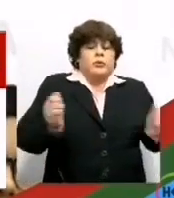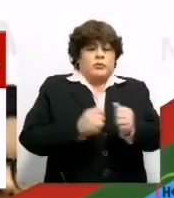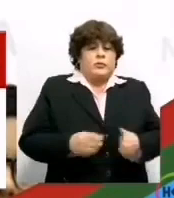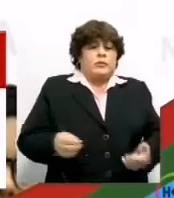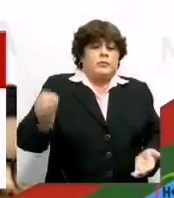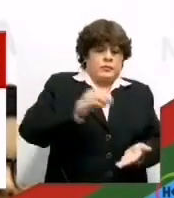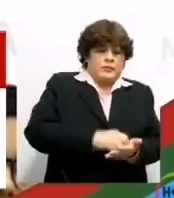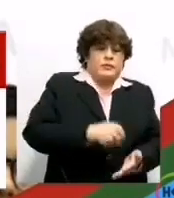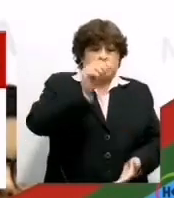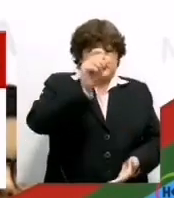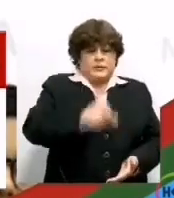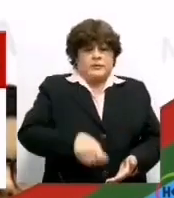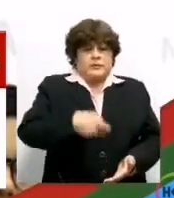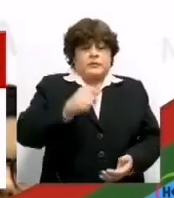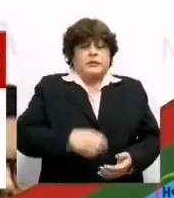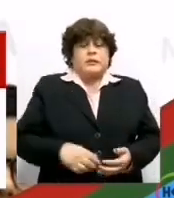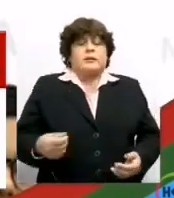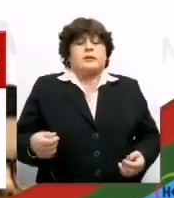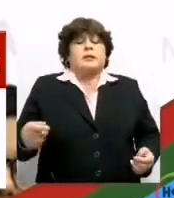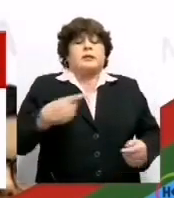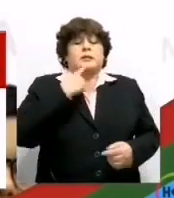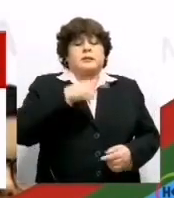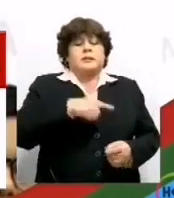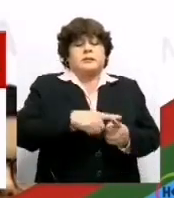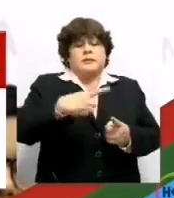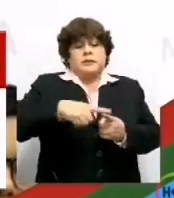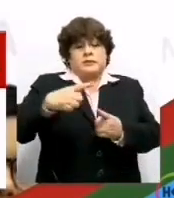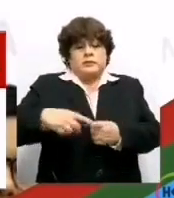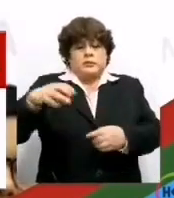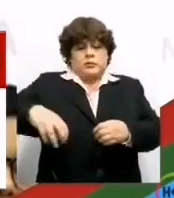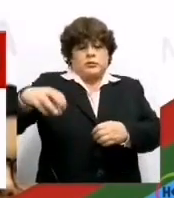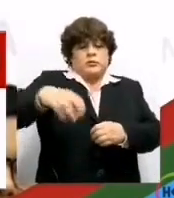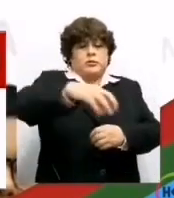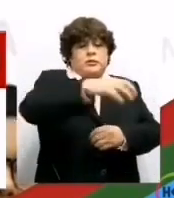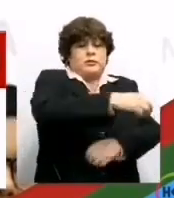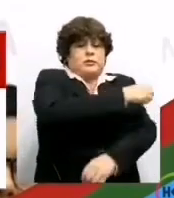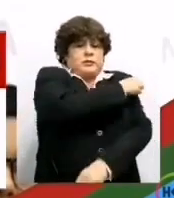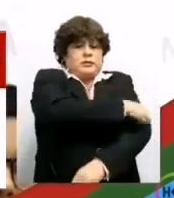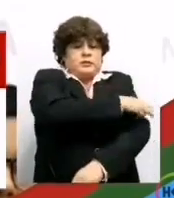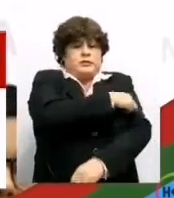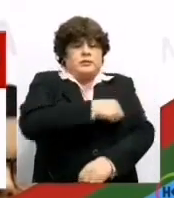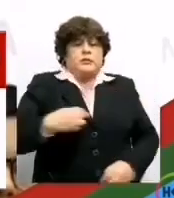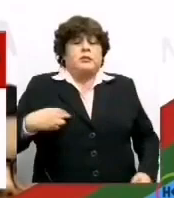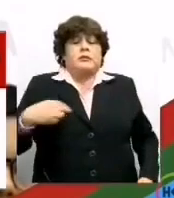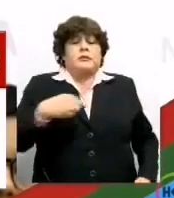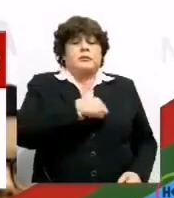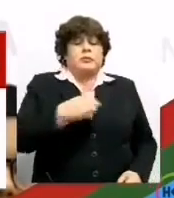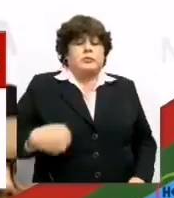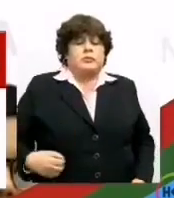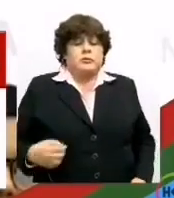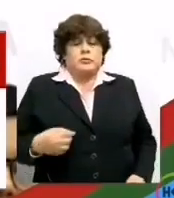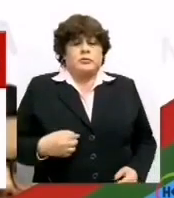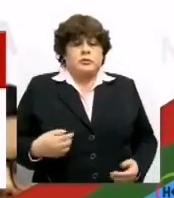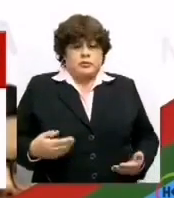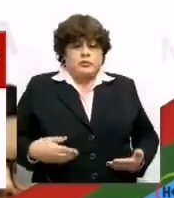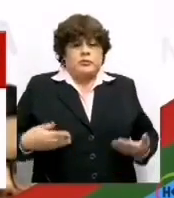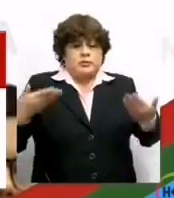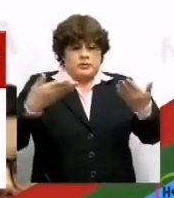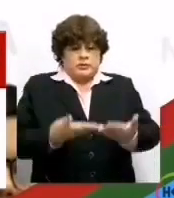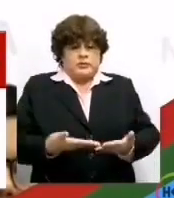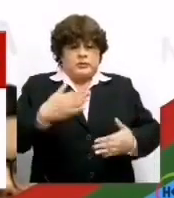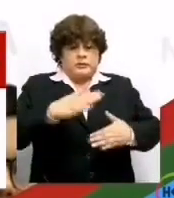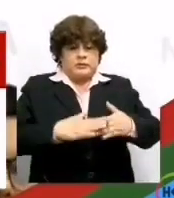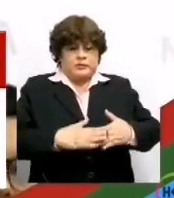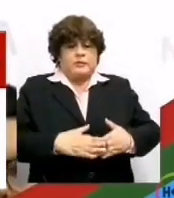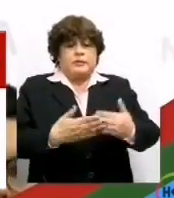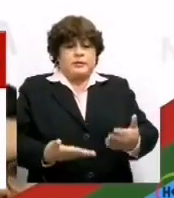más personal a las distintas puestos de salud además de ello nosotros implementaremos